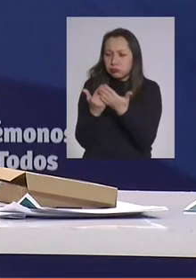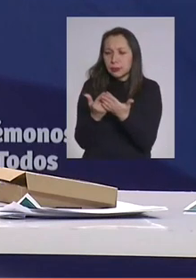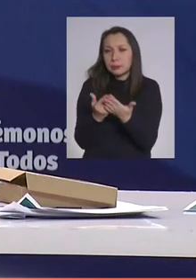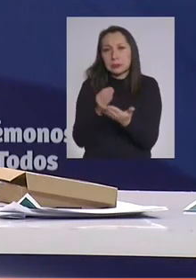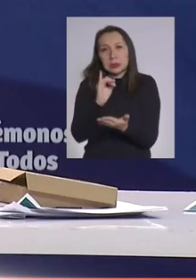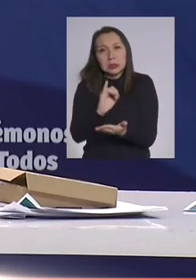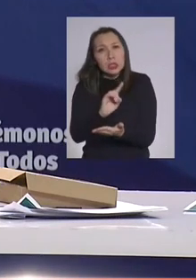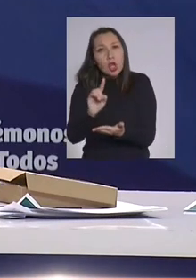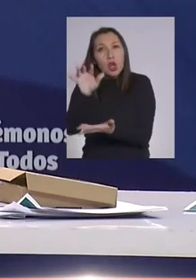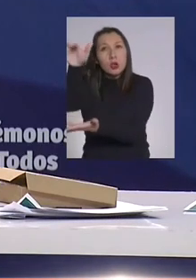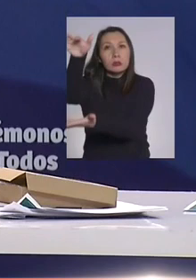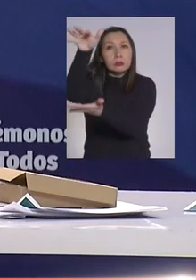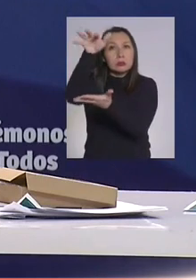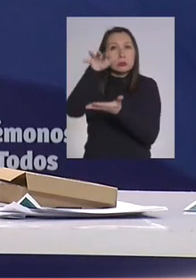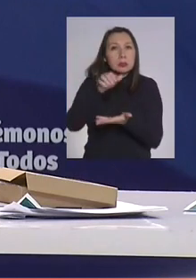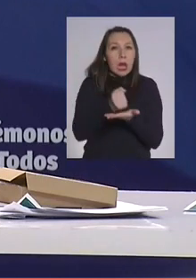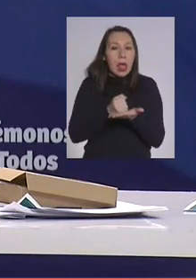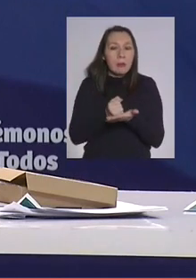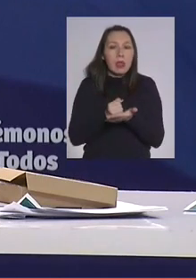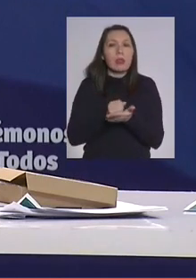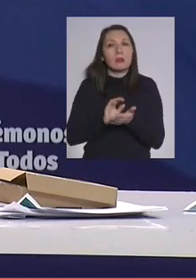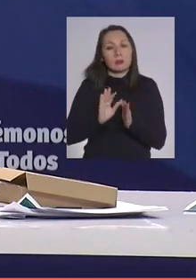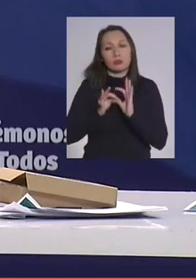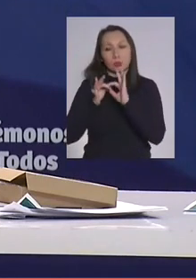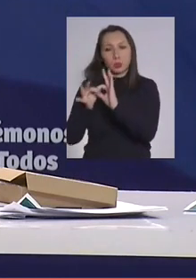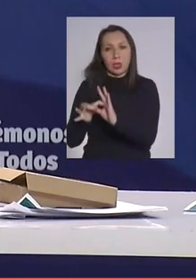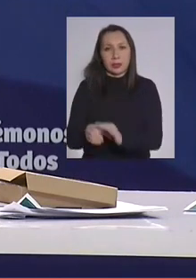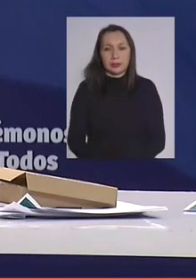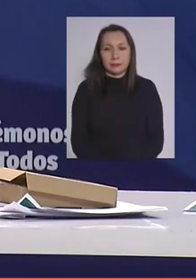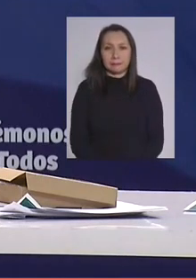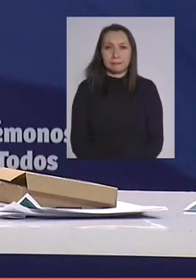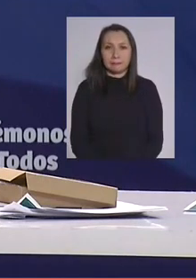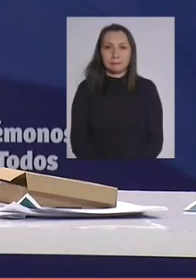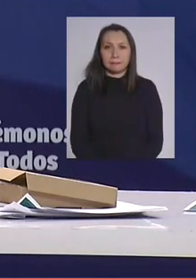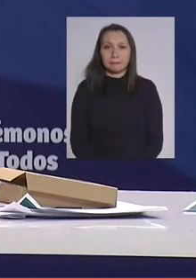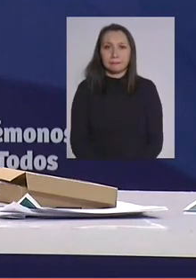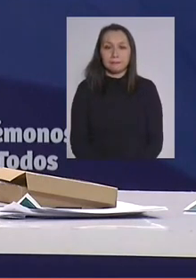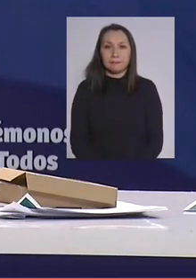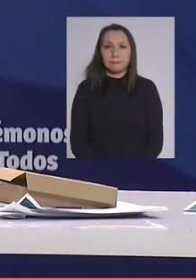si es necesario o no importar este medicamento muchas gracias